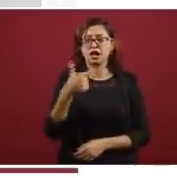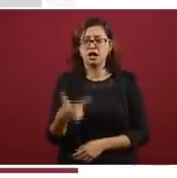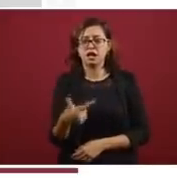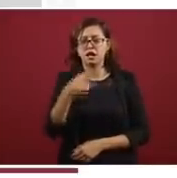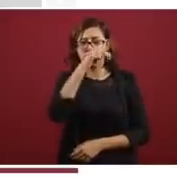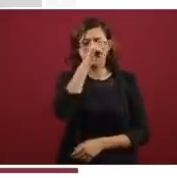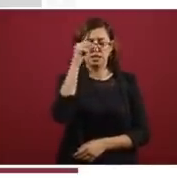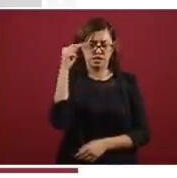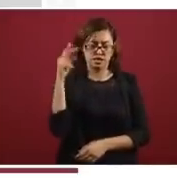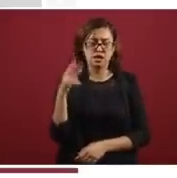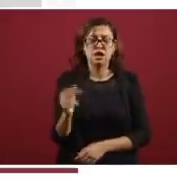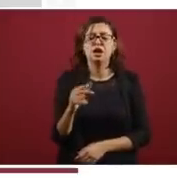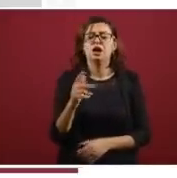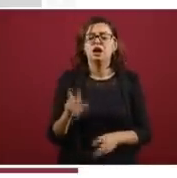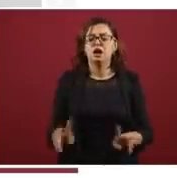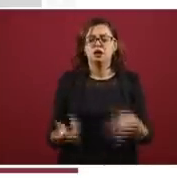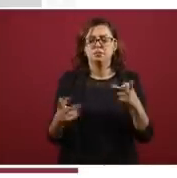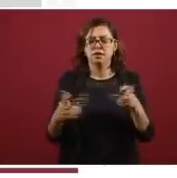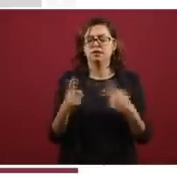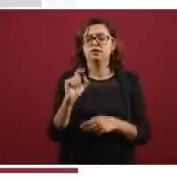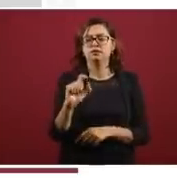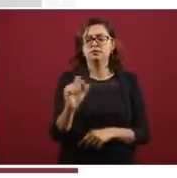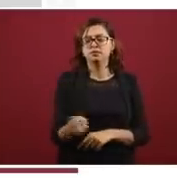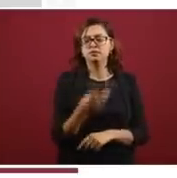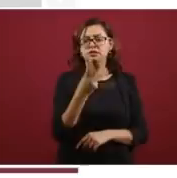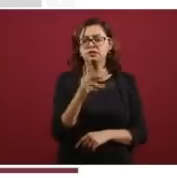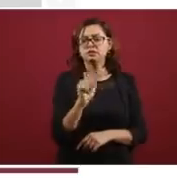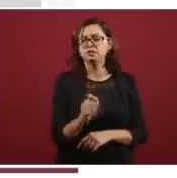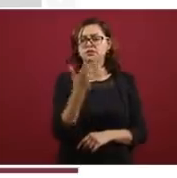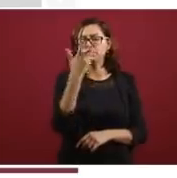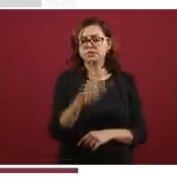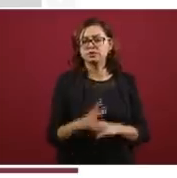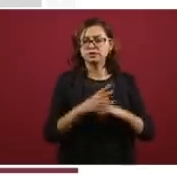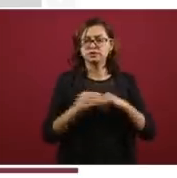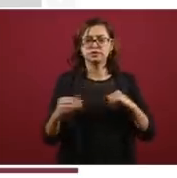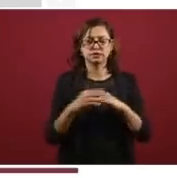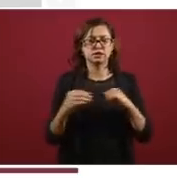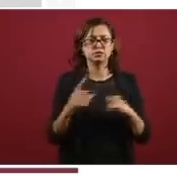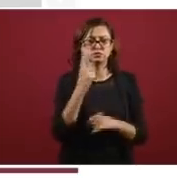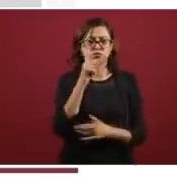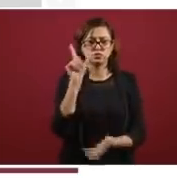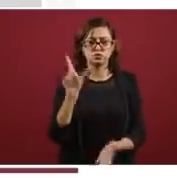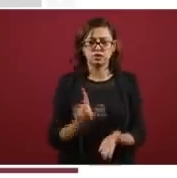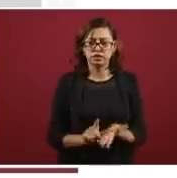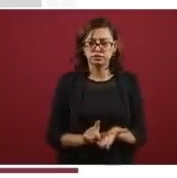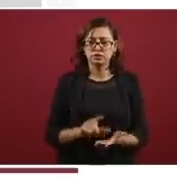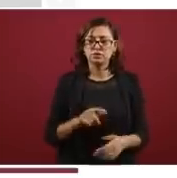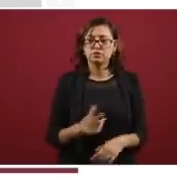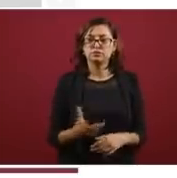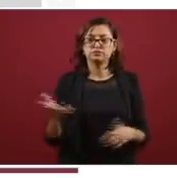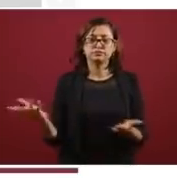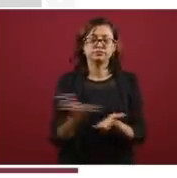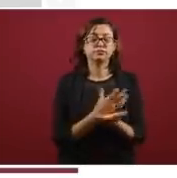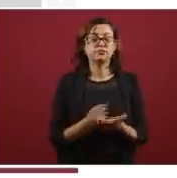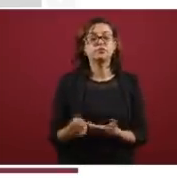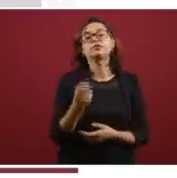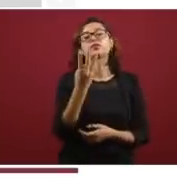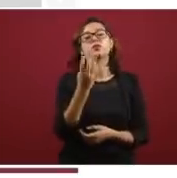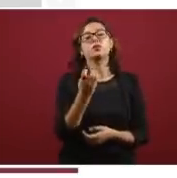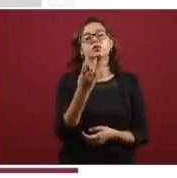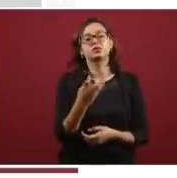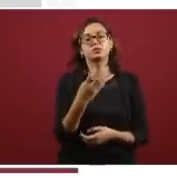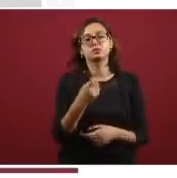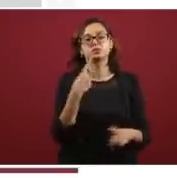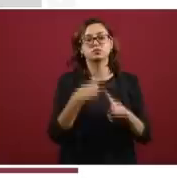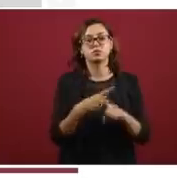Banderas, Nayarit, con un precio al público de 23 pesos con 10 centavos por litro y un margen de 4 pesos por